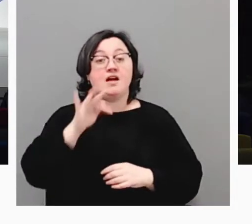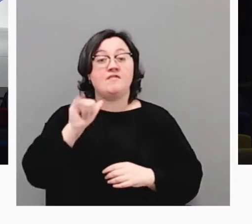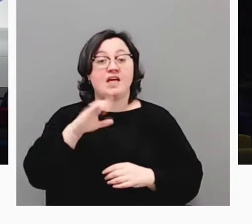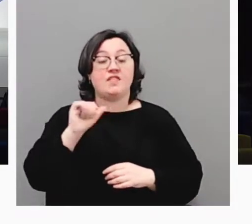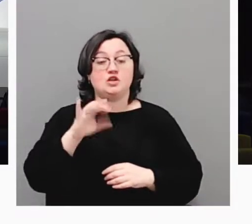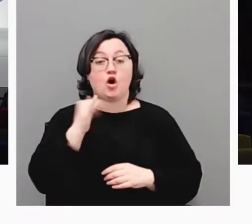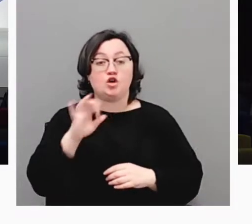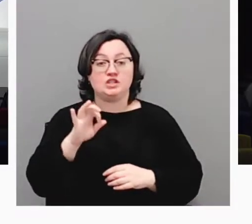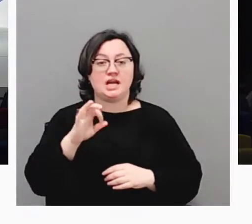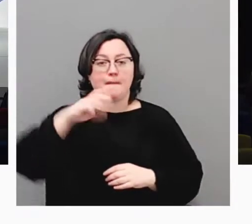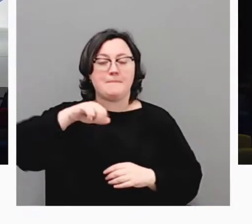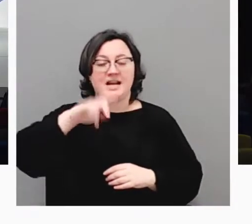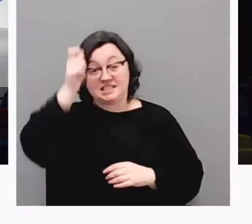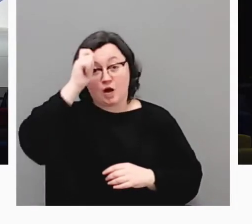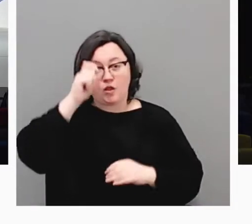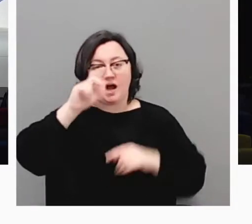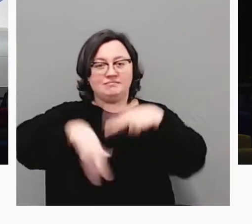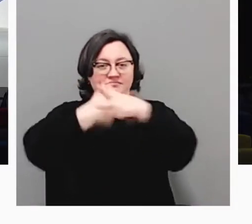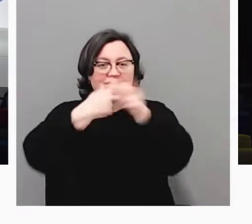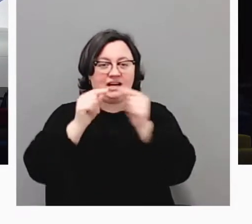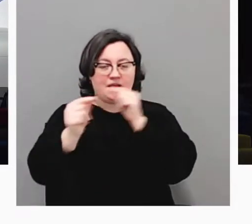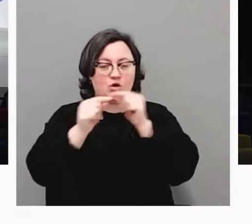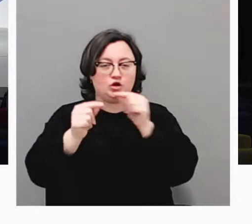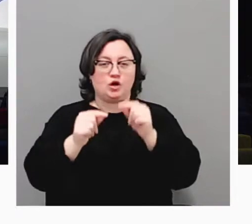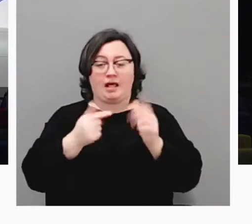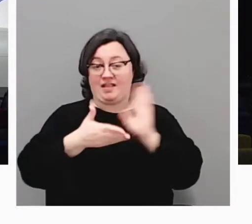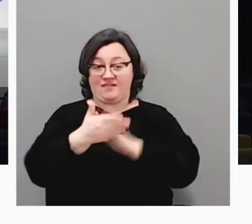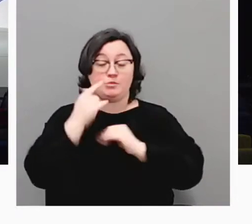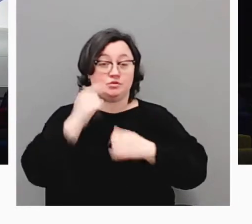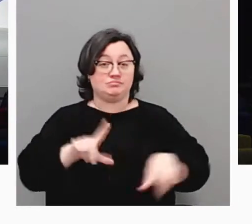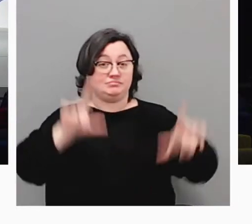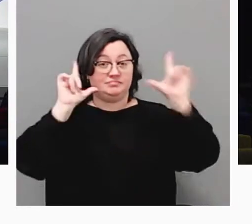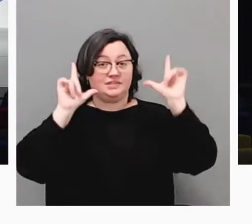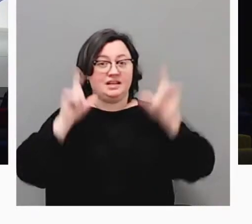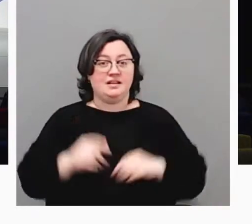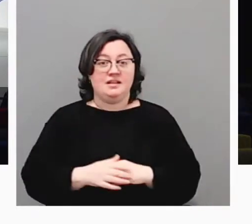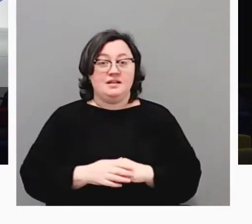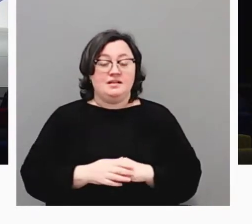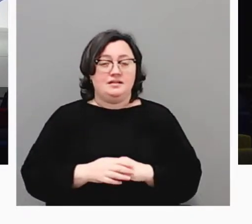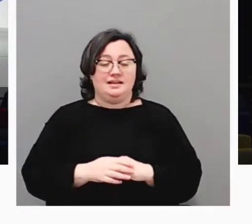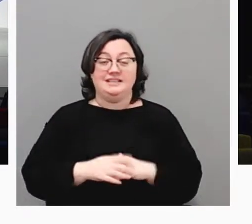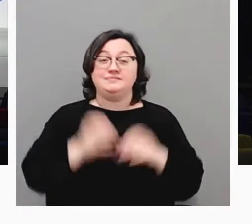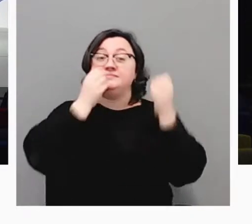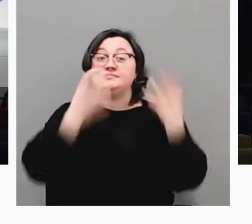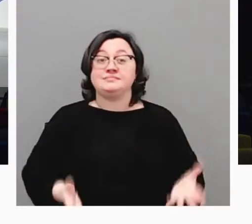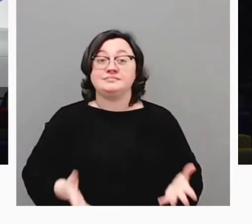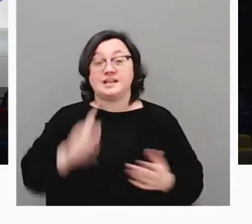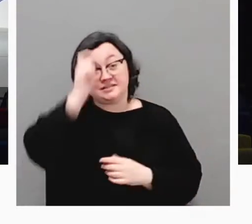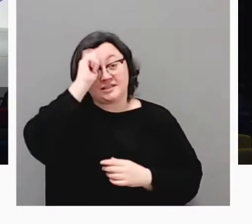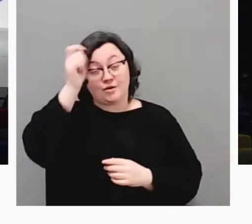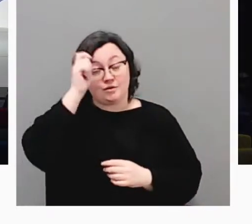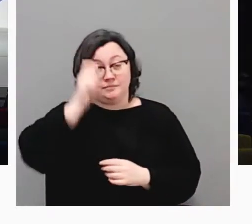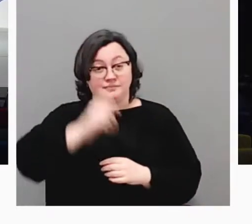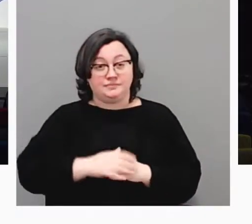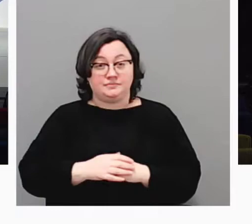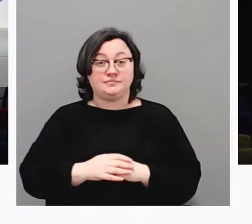nos va a saludar en remoto y lo vamos a ver en unos instantes en la pantalla. ¿Qué tal? Un saludo